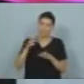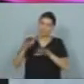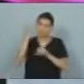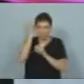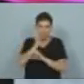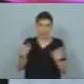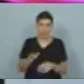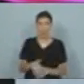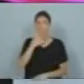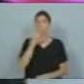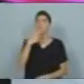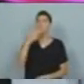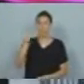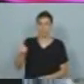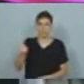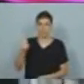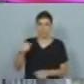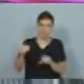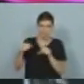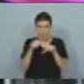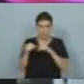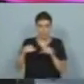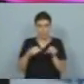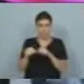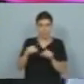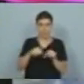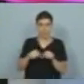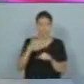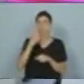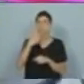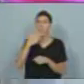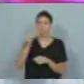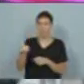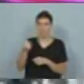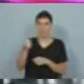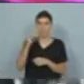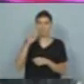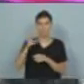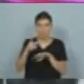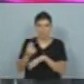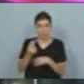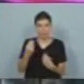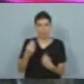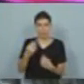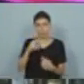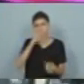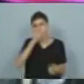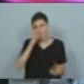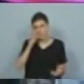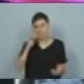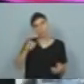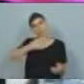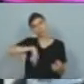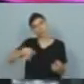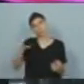momentos. Susana va con el changuito y Susana vimos lo que compró. Cállate que te escucha